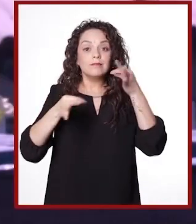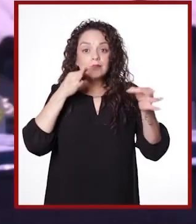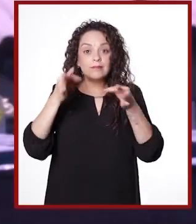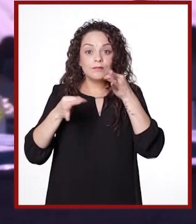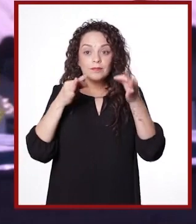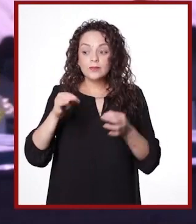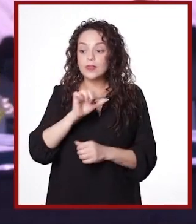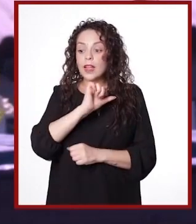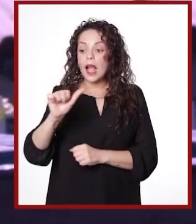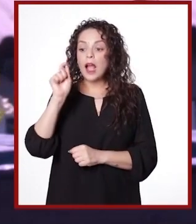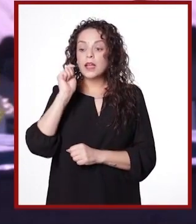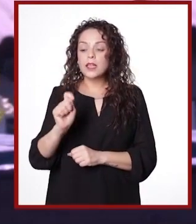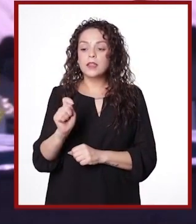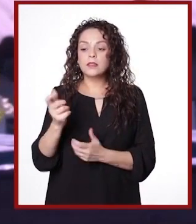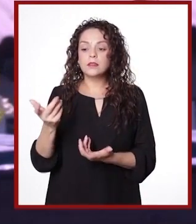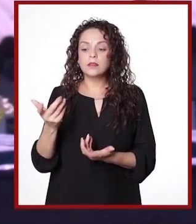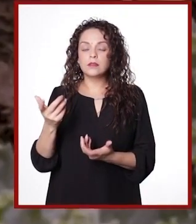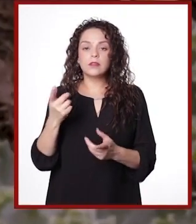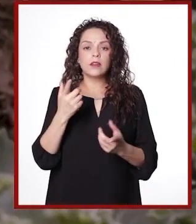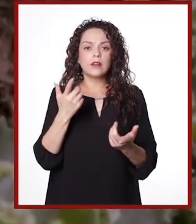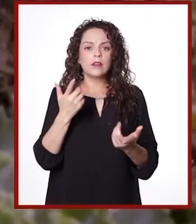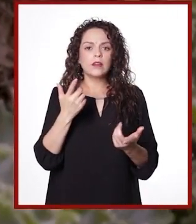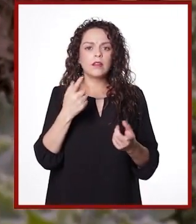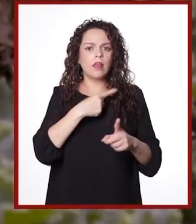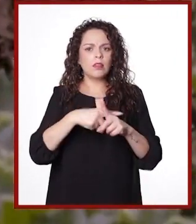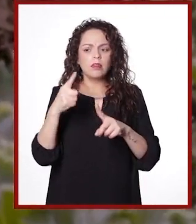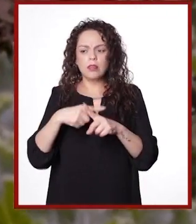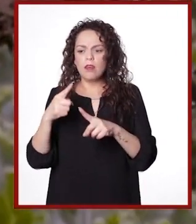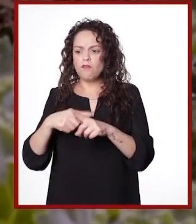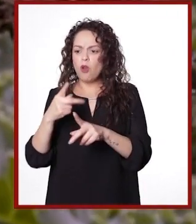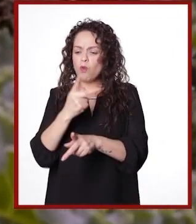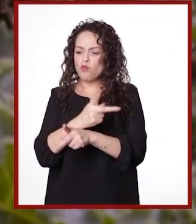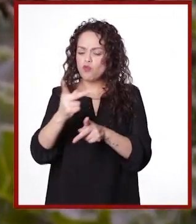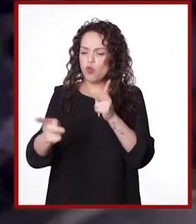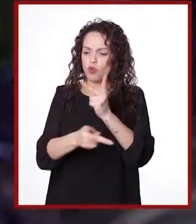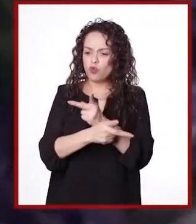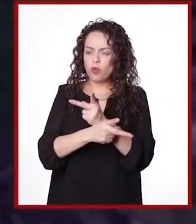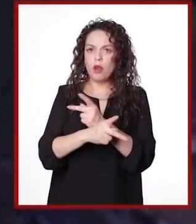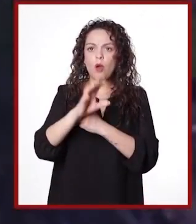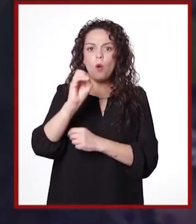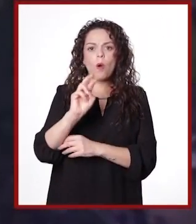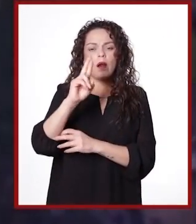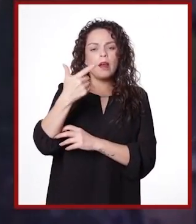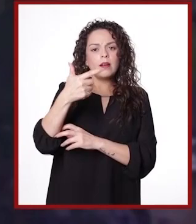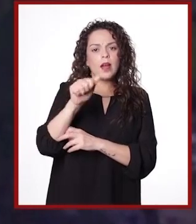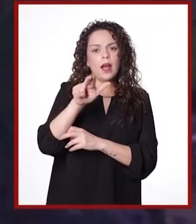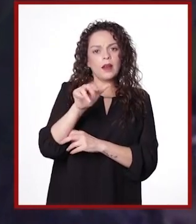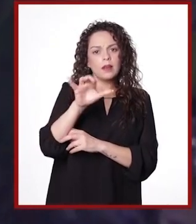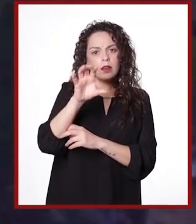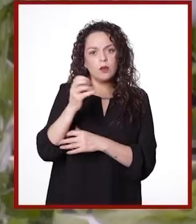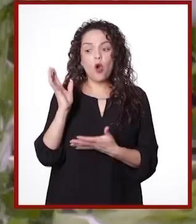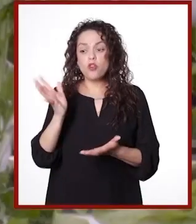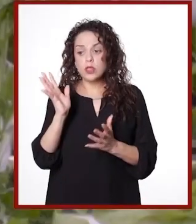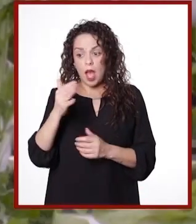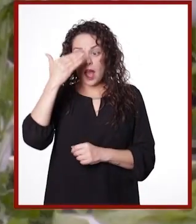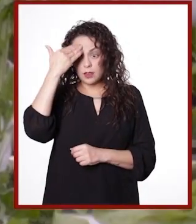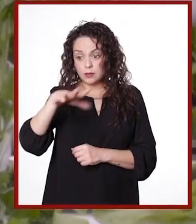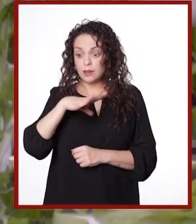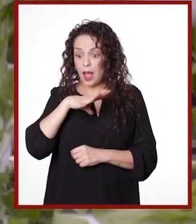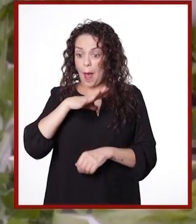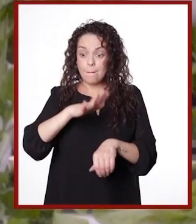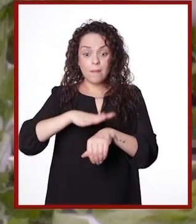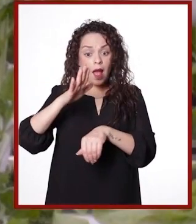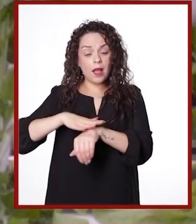cuestión de mercados y la diversidad de productos orgánicos. Ya los podemos tener mucho